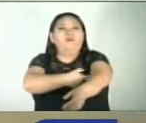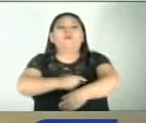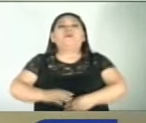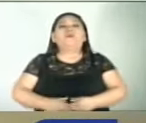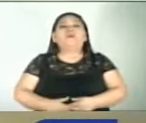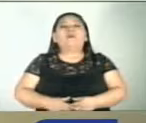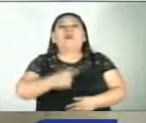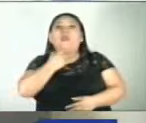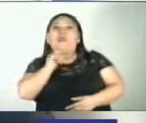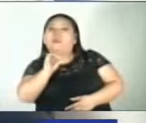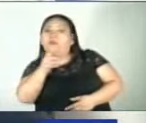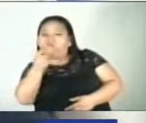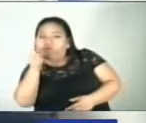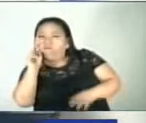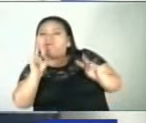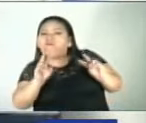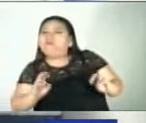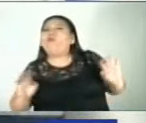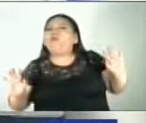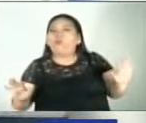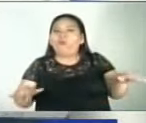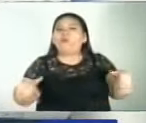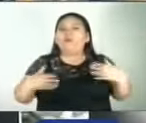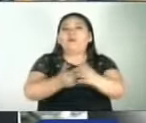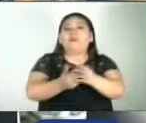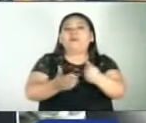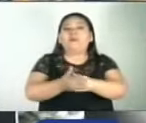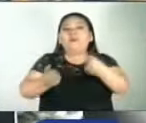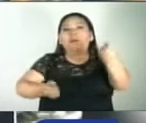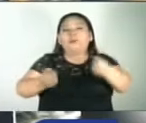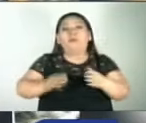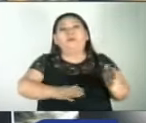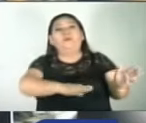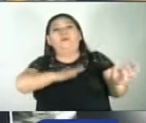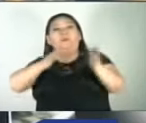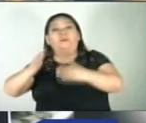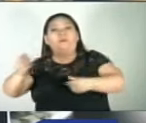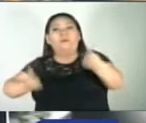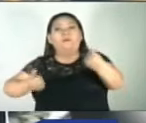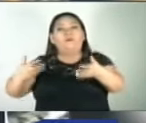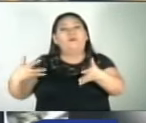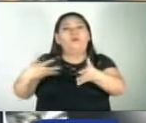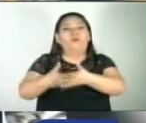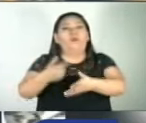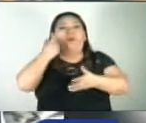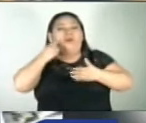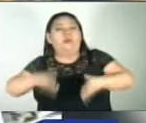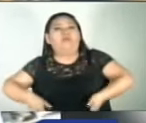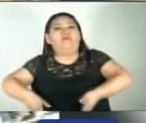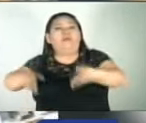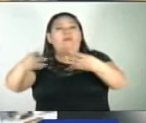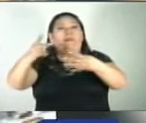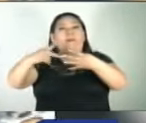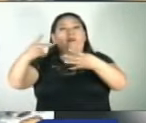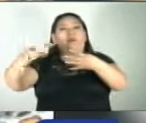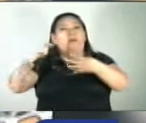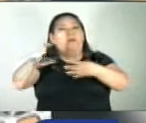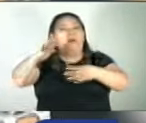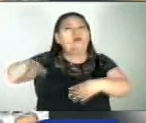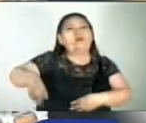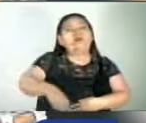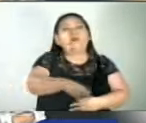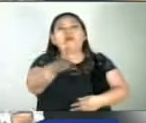Las autoridades ya investigan las causas del incidente vial. Otro accidente de tránsito tuvo lugar en la carretera Panamericana, a la altura del